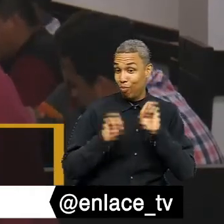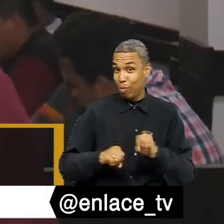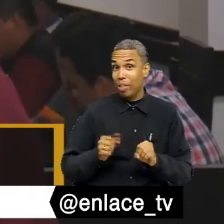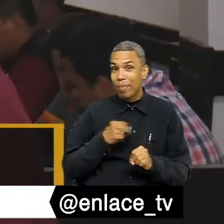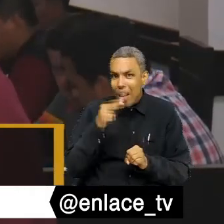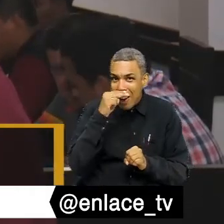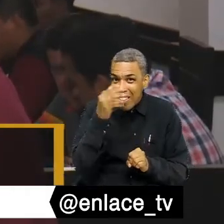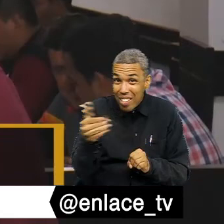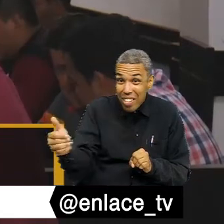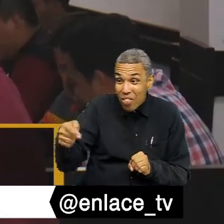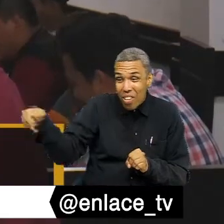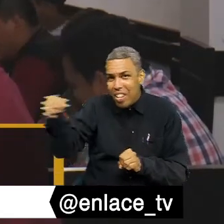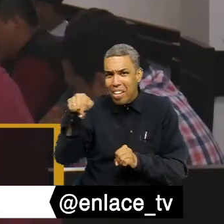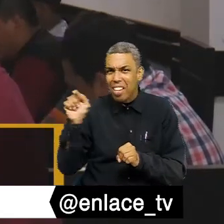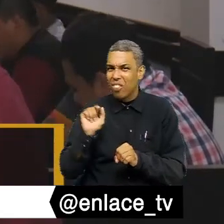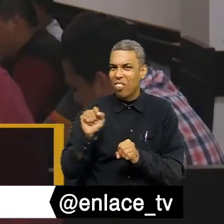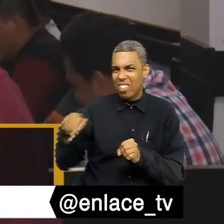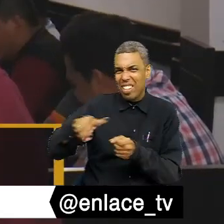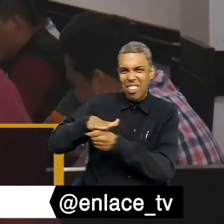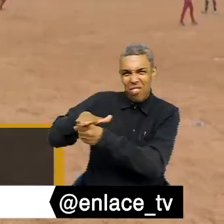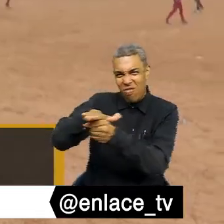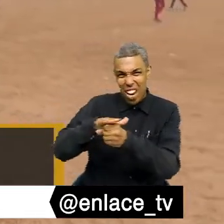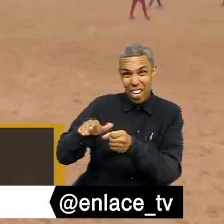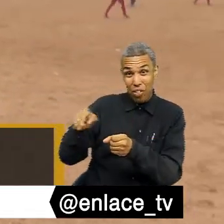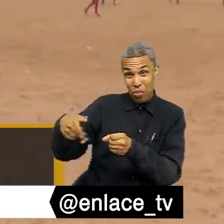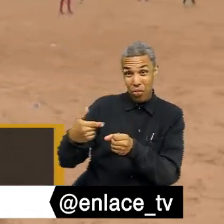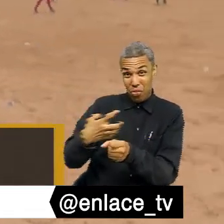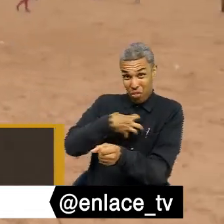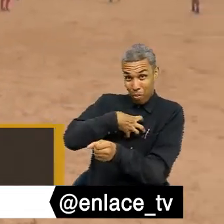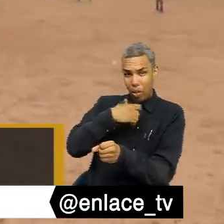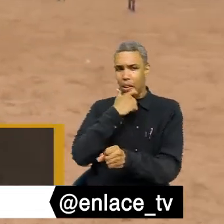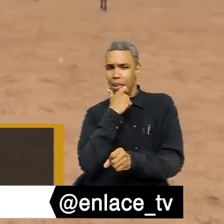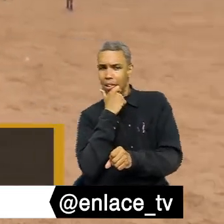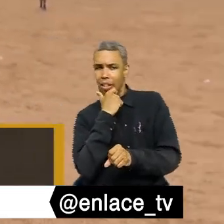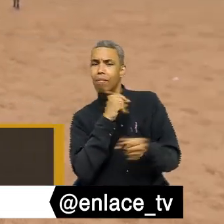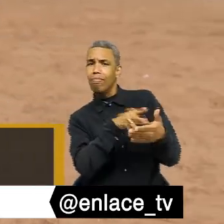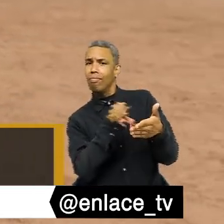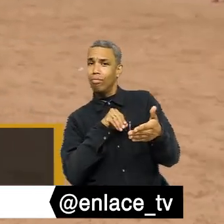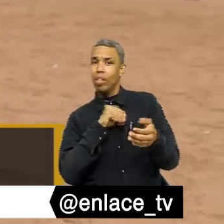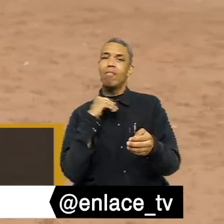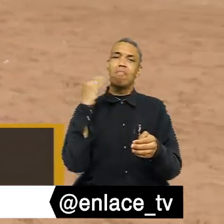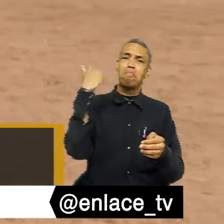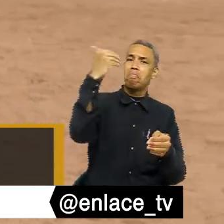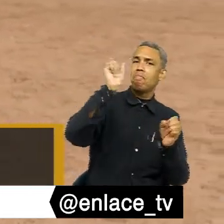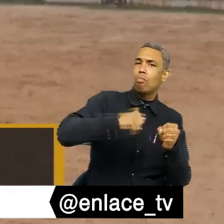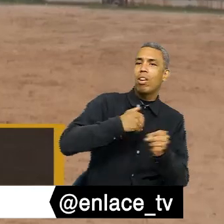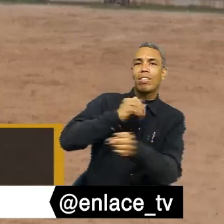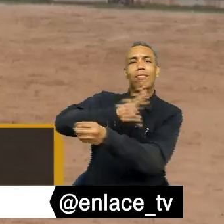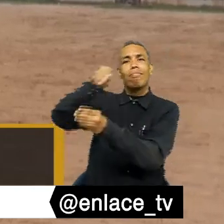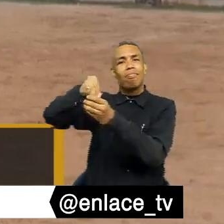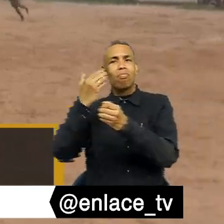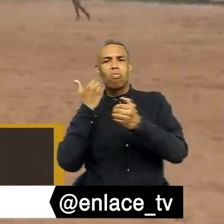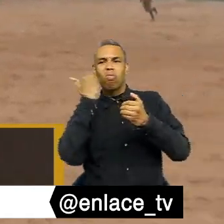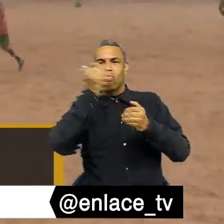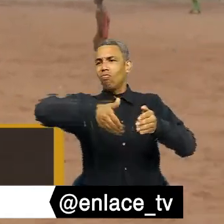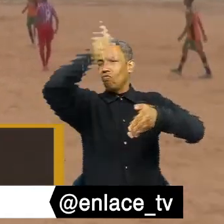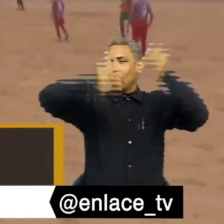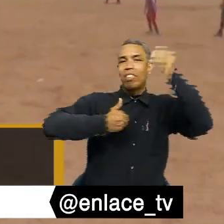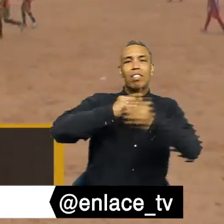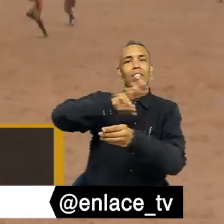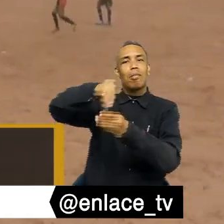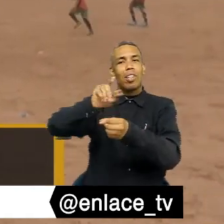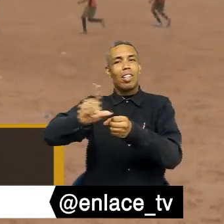algún momento su aspiración es llegar al fútbol profesional. Mencionó que la programación de los torneos para este 2016 serán las